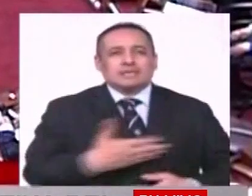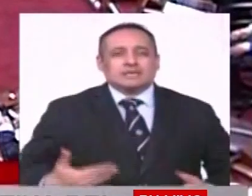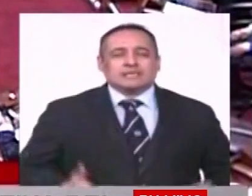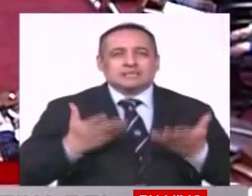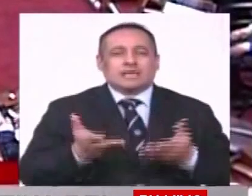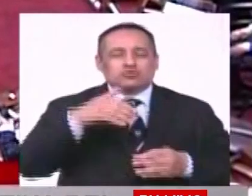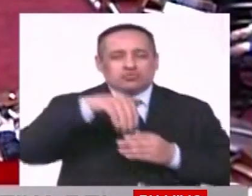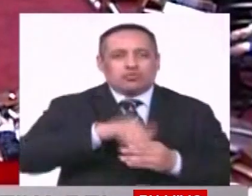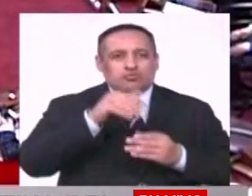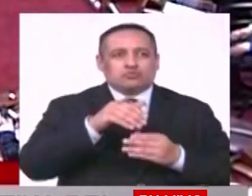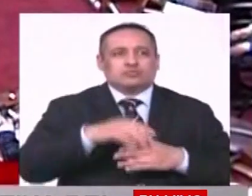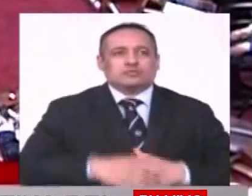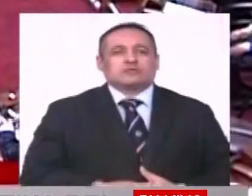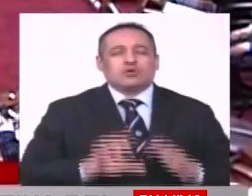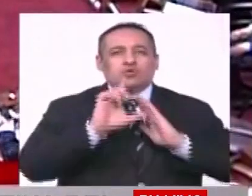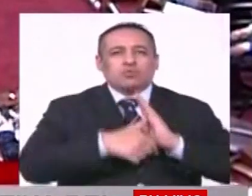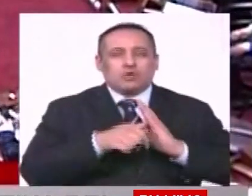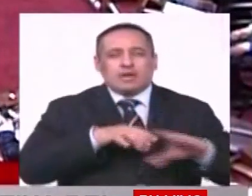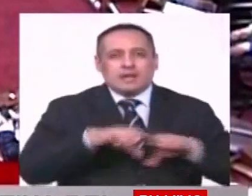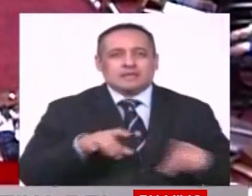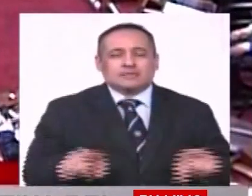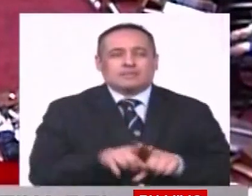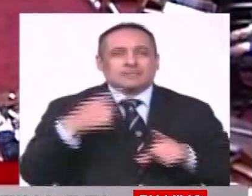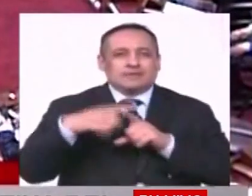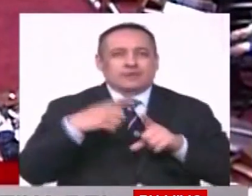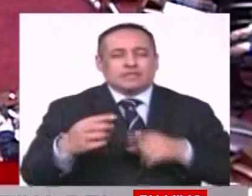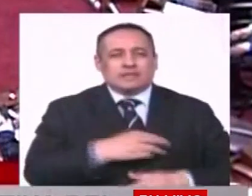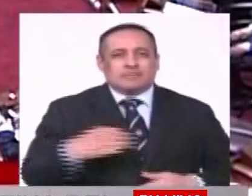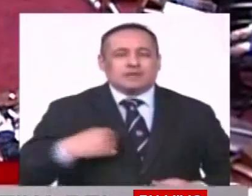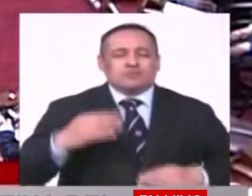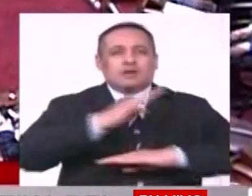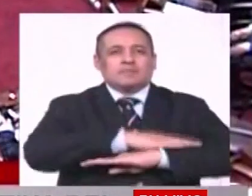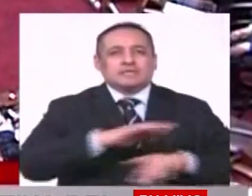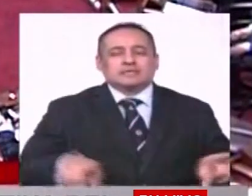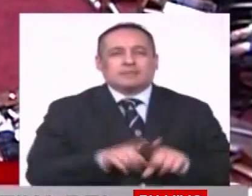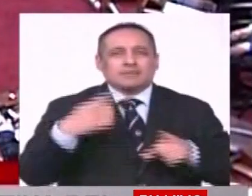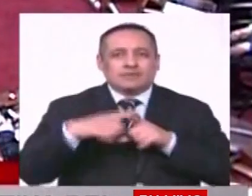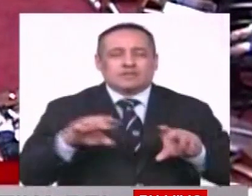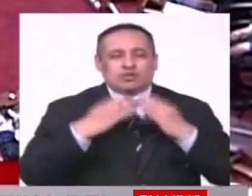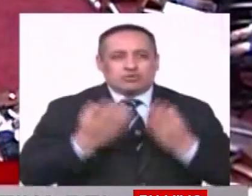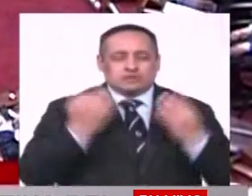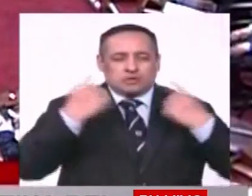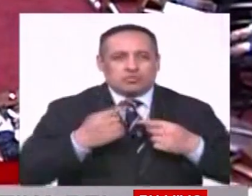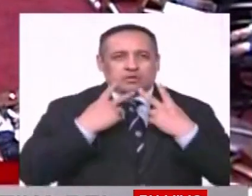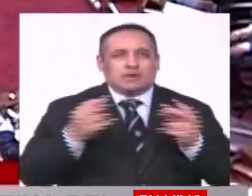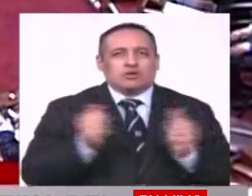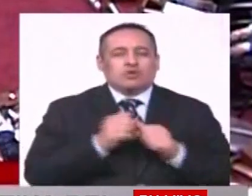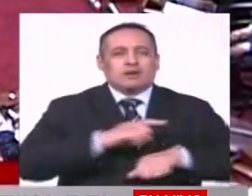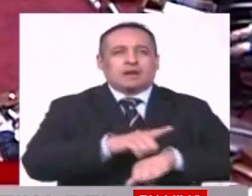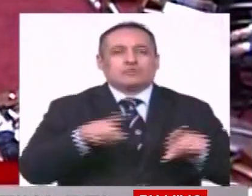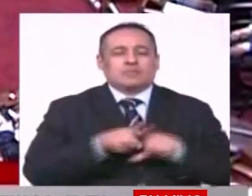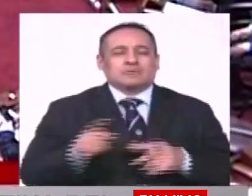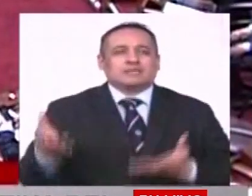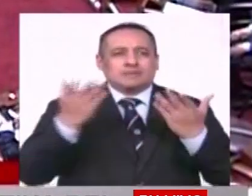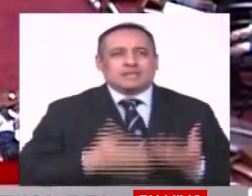deposita su voto en el ánfora. Luego lo harán los demás miembros de la mesa y los congresistas escrutadores. Y de inmediato se